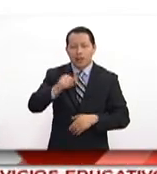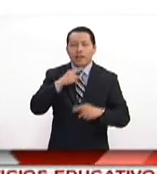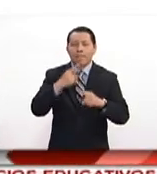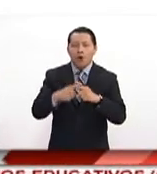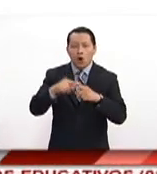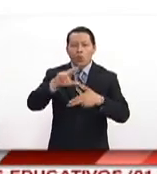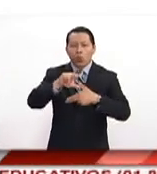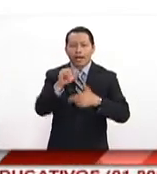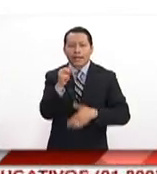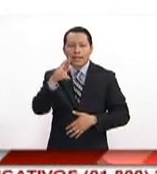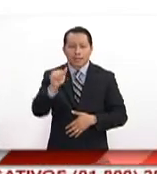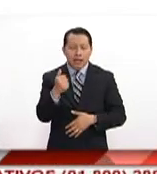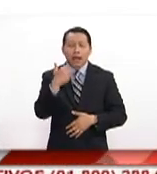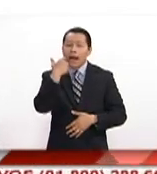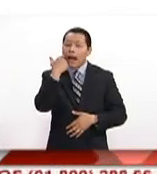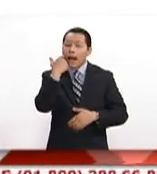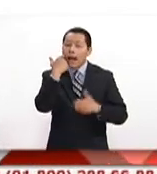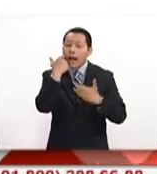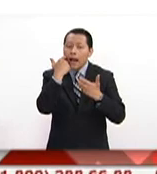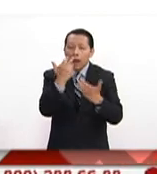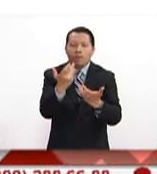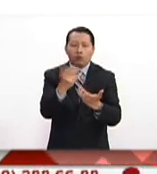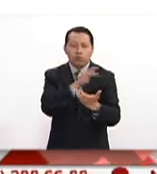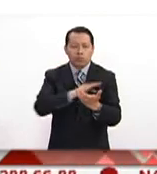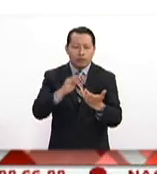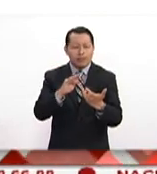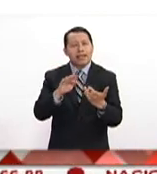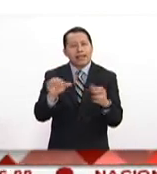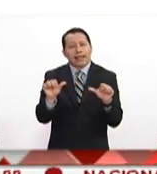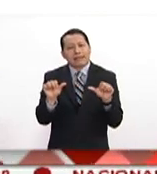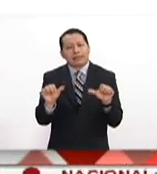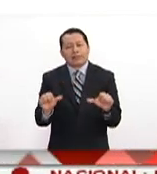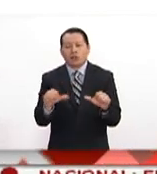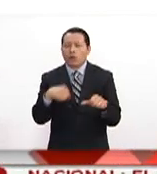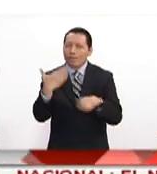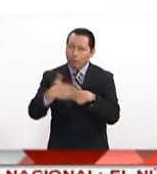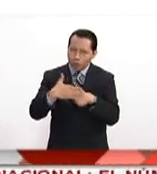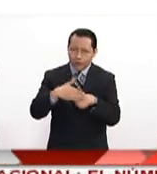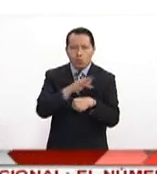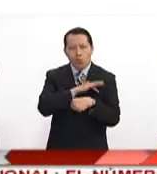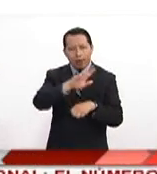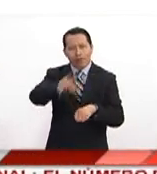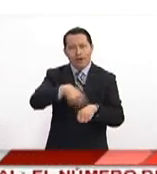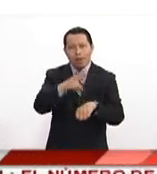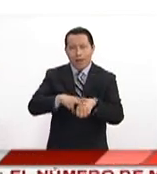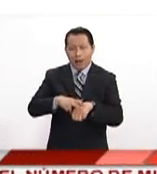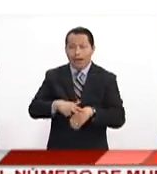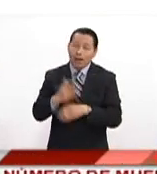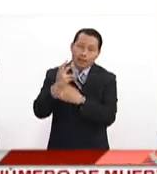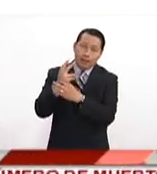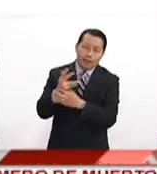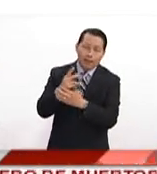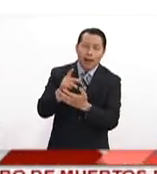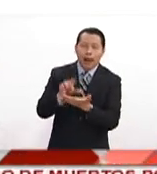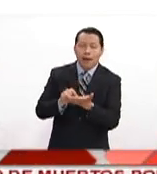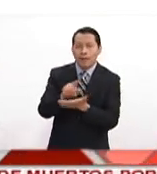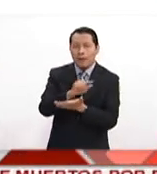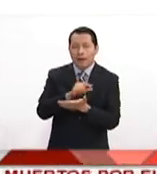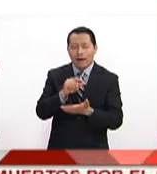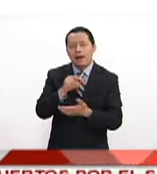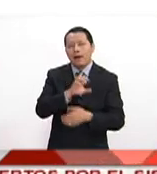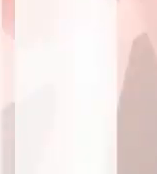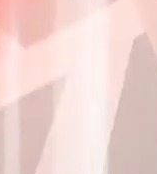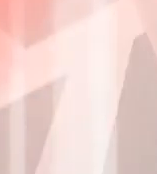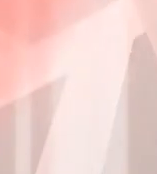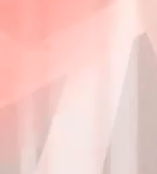Irma. Deseamos que estén a salvo y pronto regrese la normalidad. Esto escribió el presidente Enrique Peña Nieto.